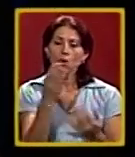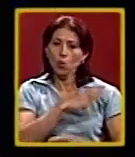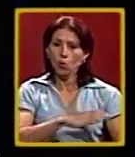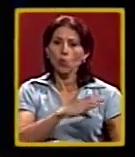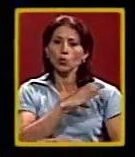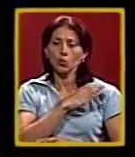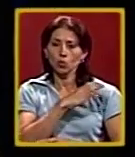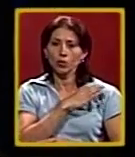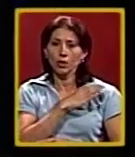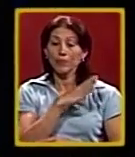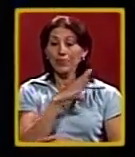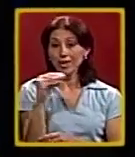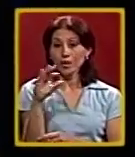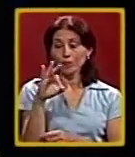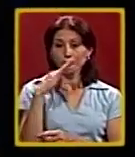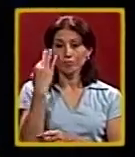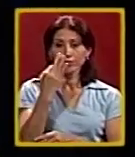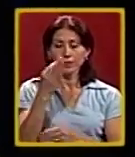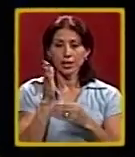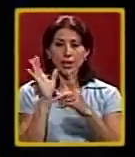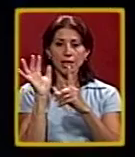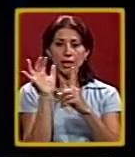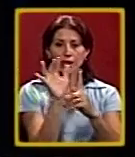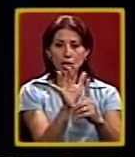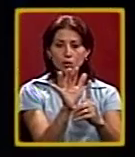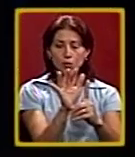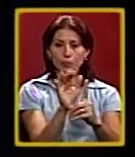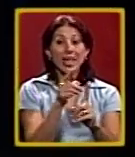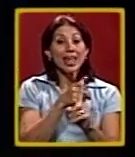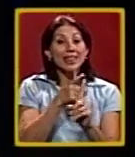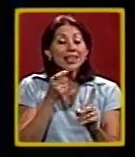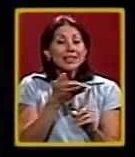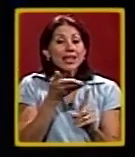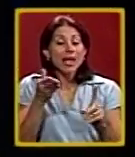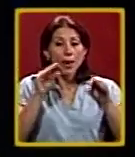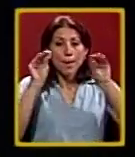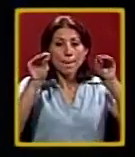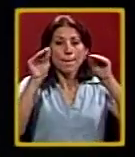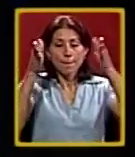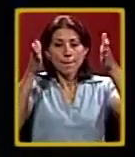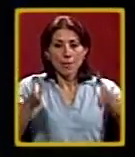conducta y de liderazgo, digo yo, cuando desde que las maestras, ¿verdad?